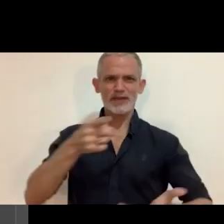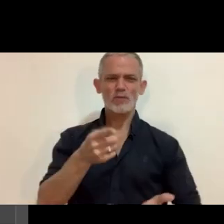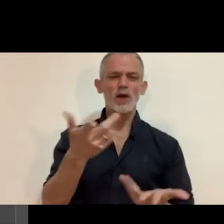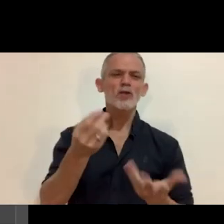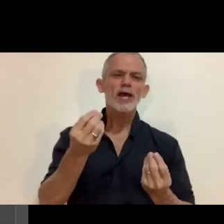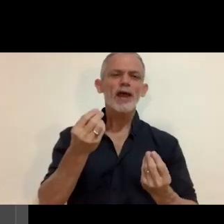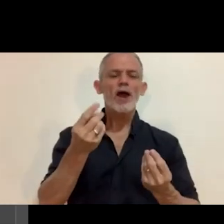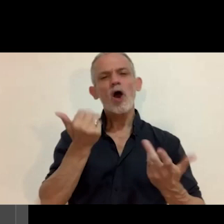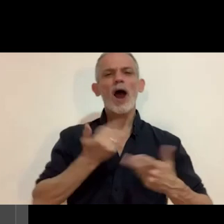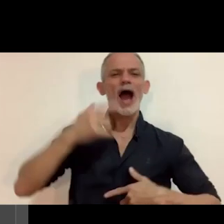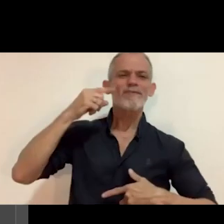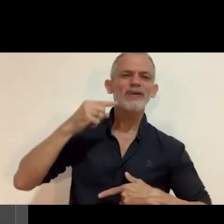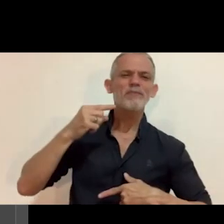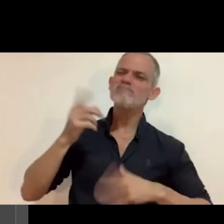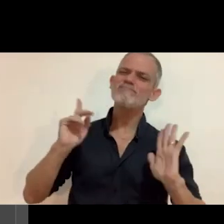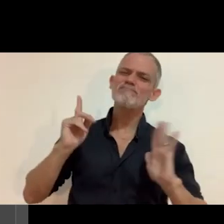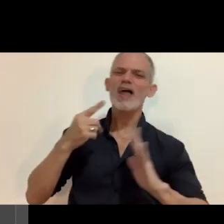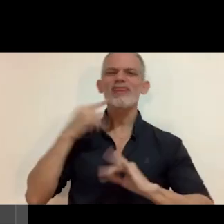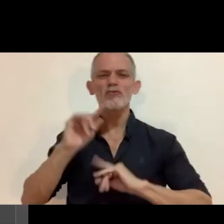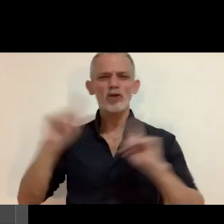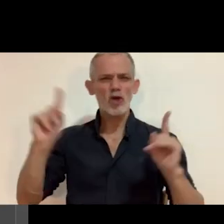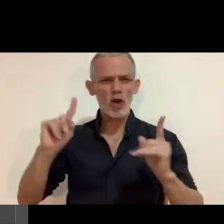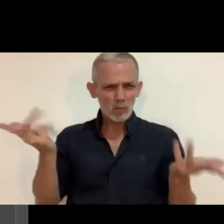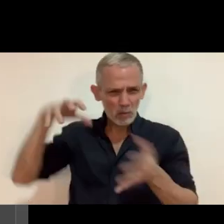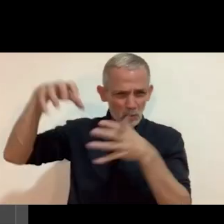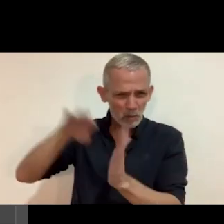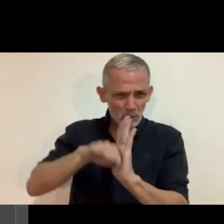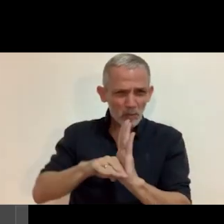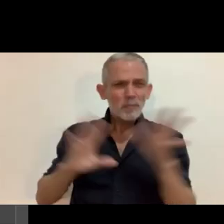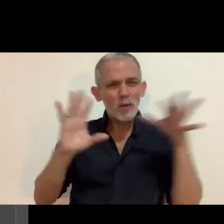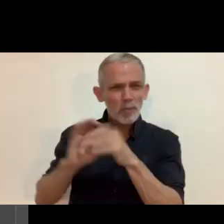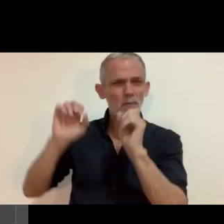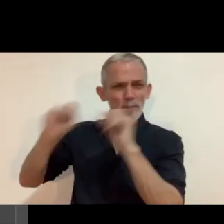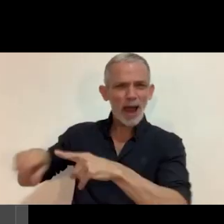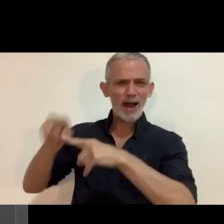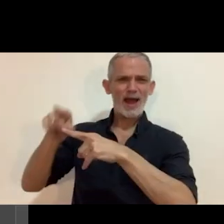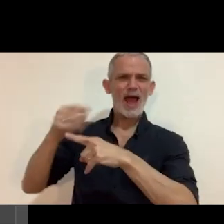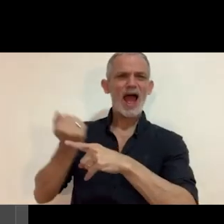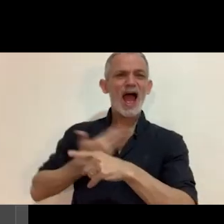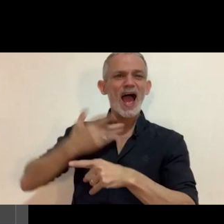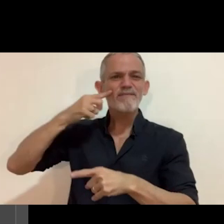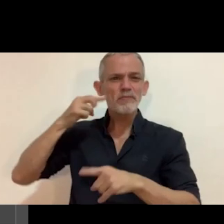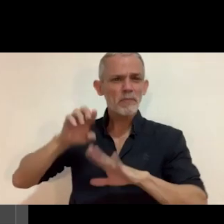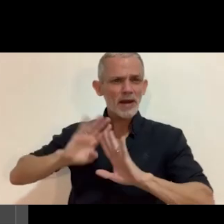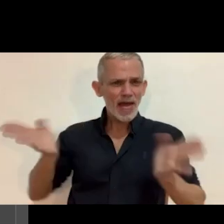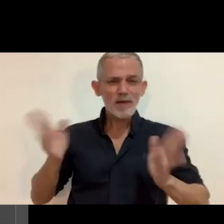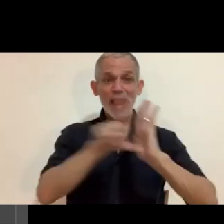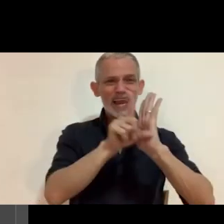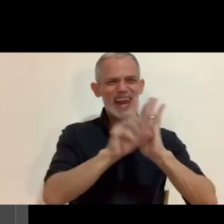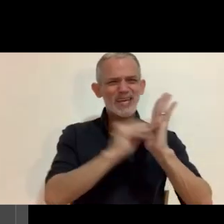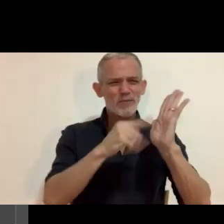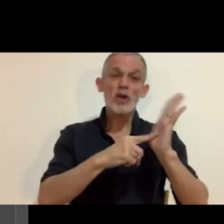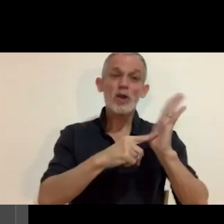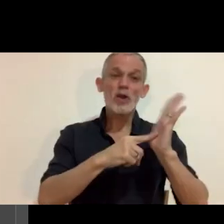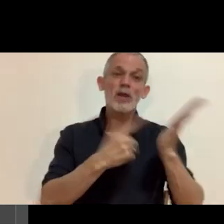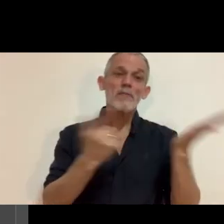de denunciar. Son normas dirigidas al organismo recaudador, por más que estén plasmadas en una ley. Entonces, para mí no